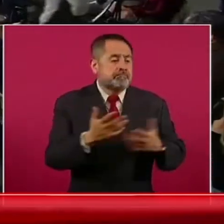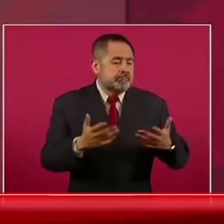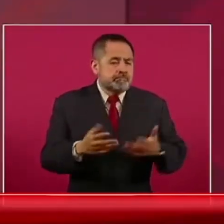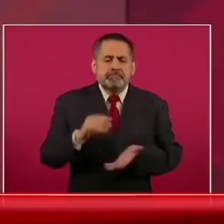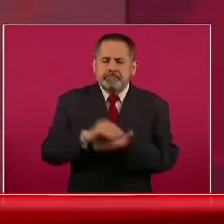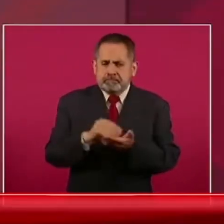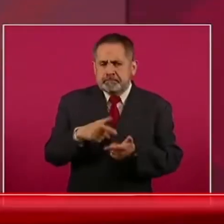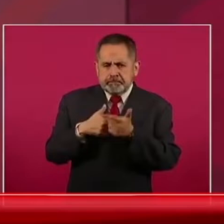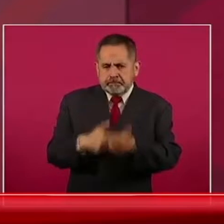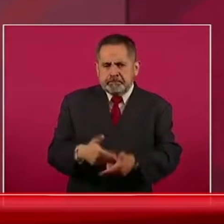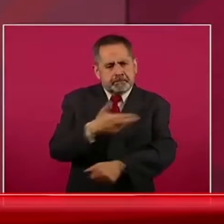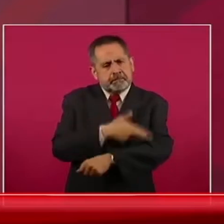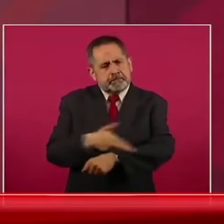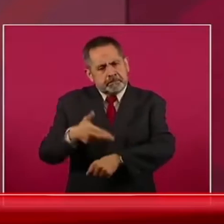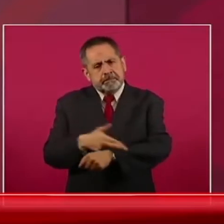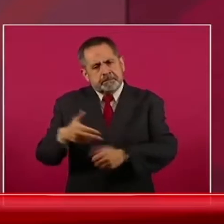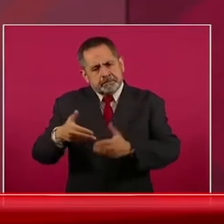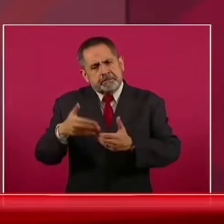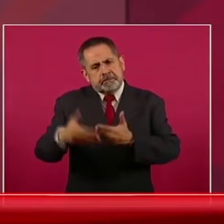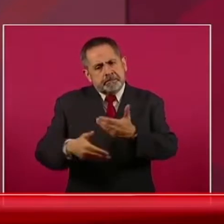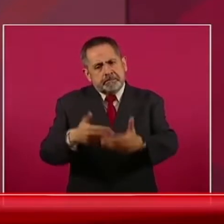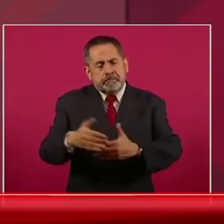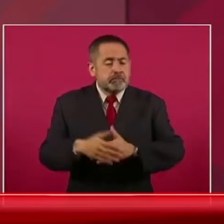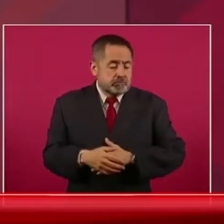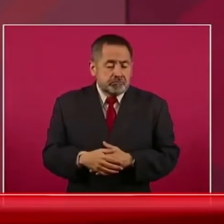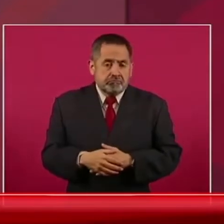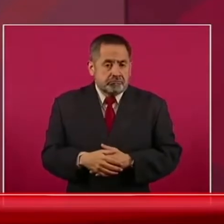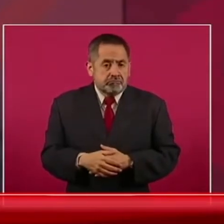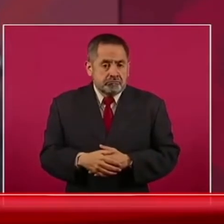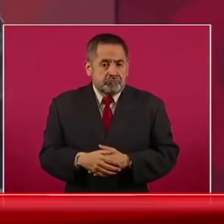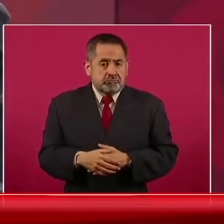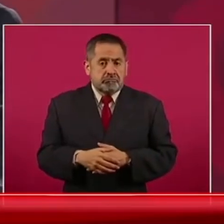se está avanzando, es muy bueno